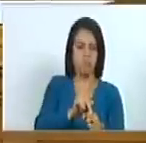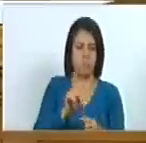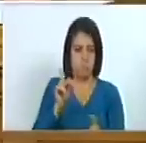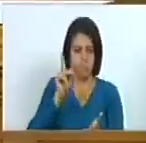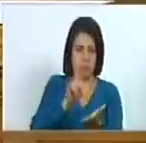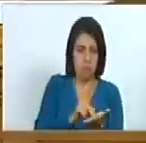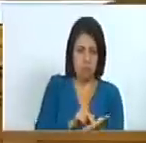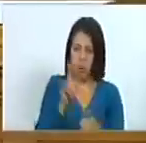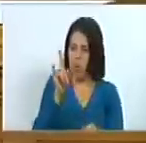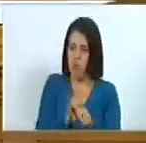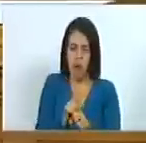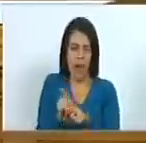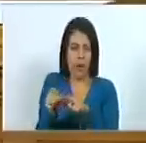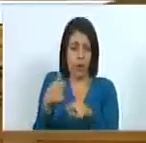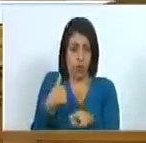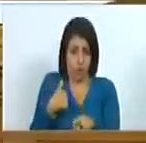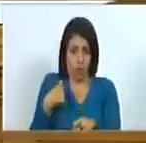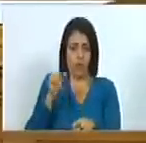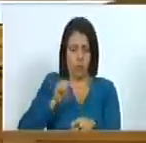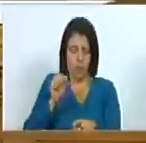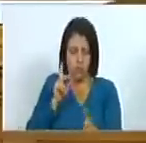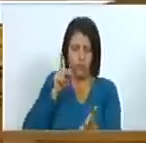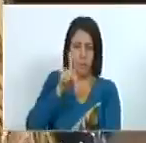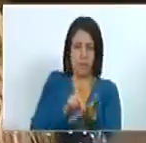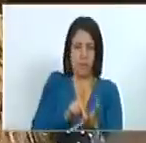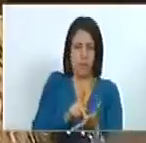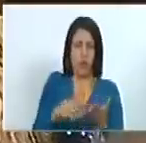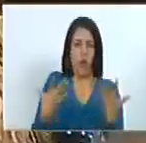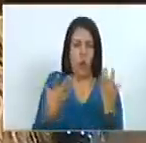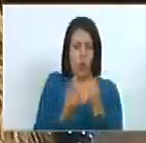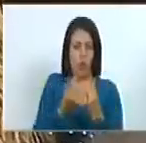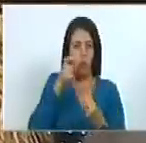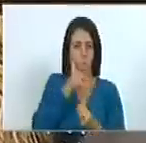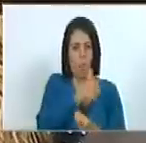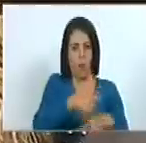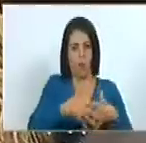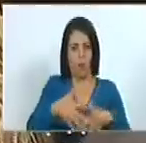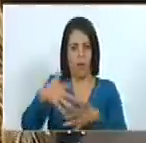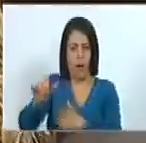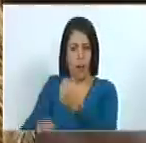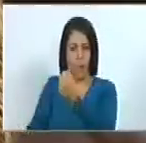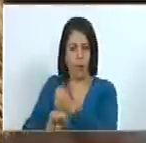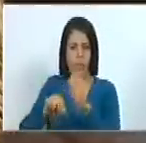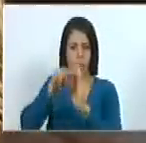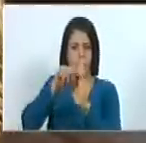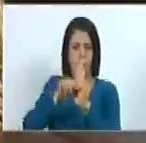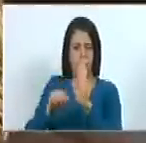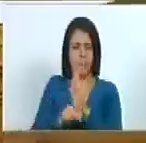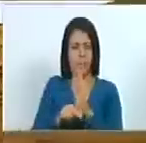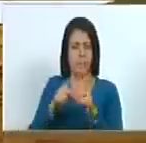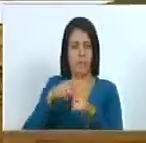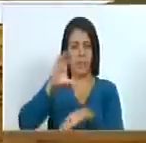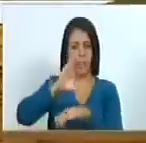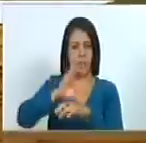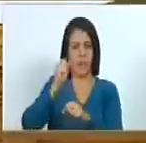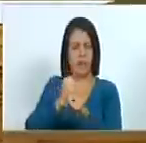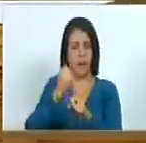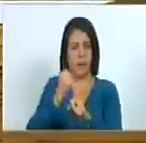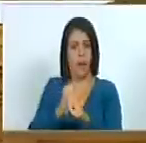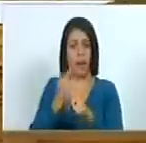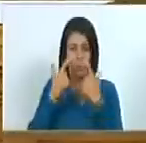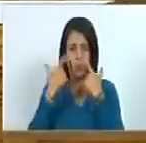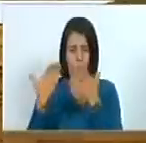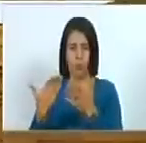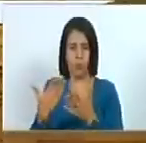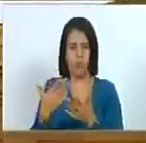sí estaba allí. Y eso era un pueblo entero junto a su presidente, apoyando las medidas que la Central Única de Trabajadores les trajo.